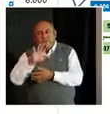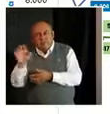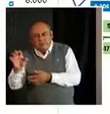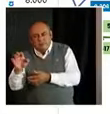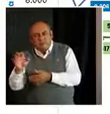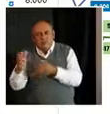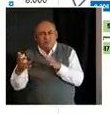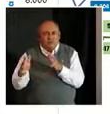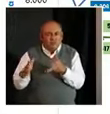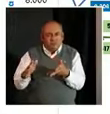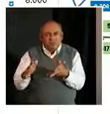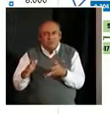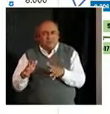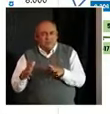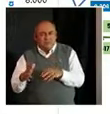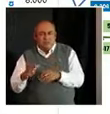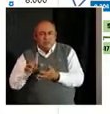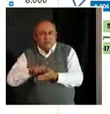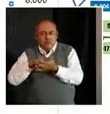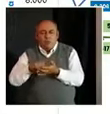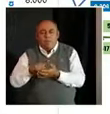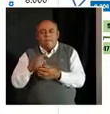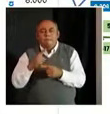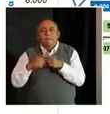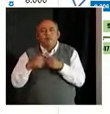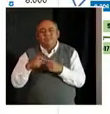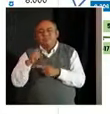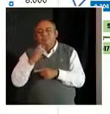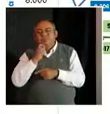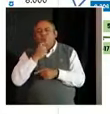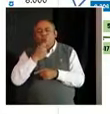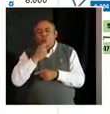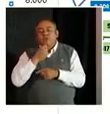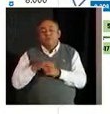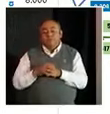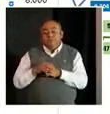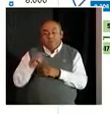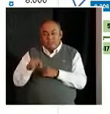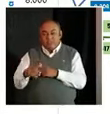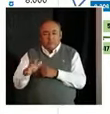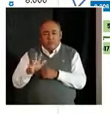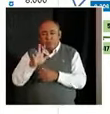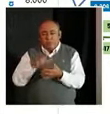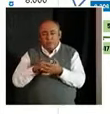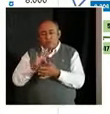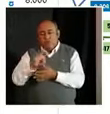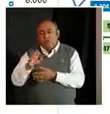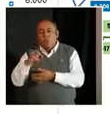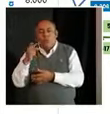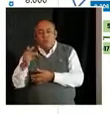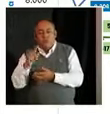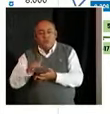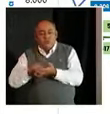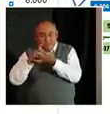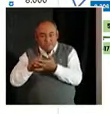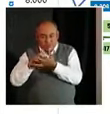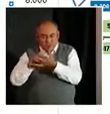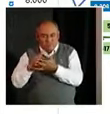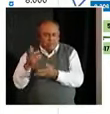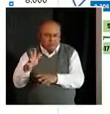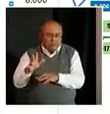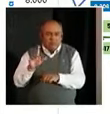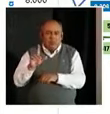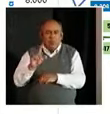5,500 en momentos litros por segundo, con un promedio de 5,408 litros por segundo en este